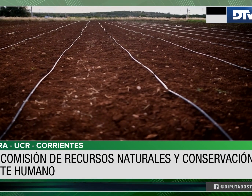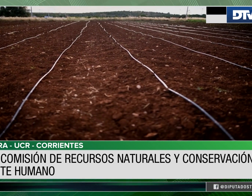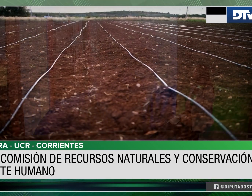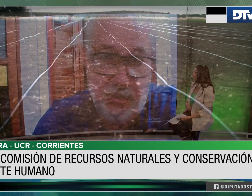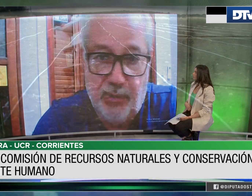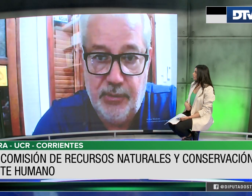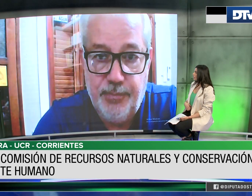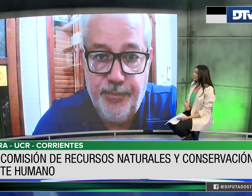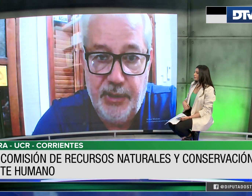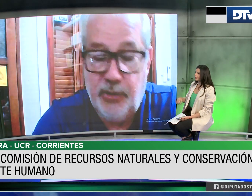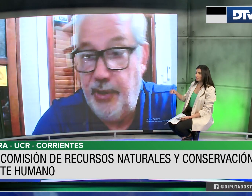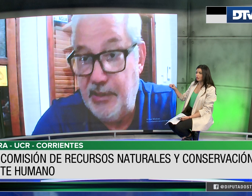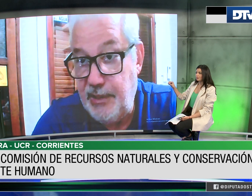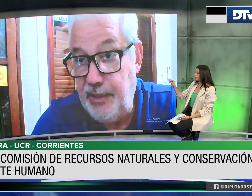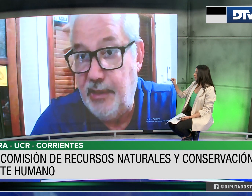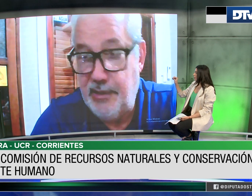se viene renovando.